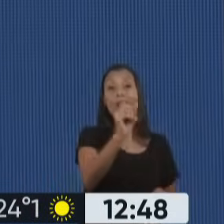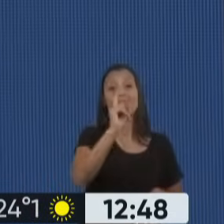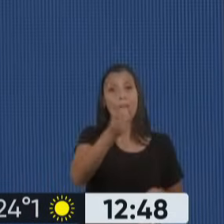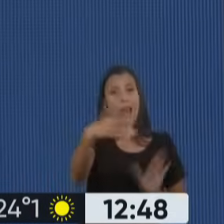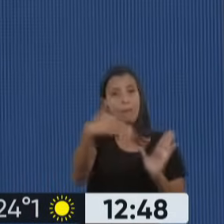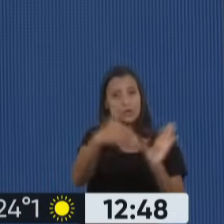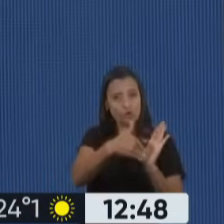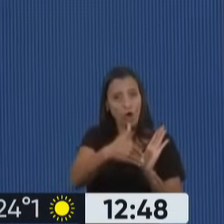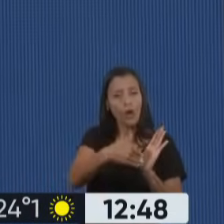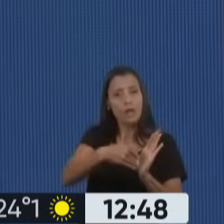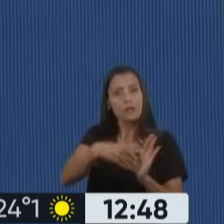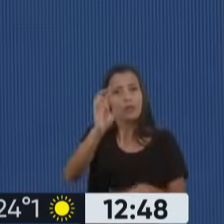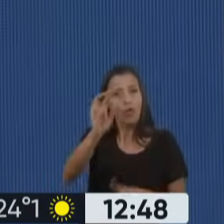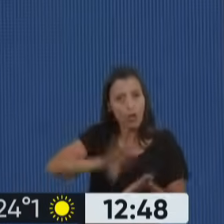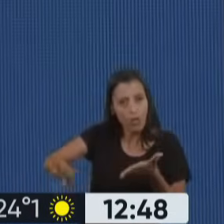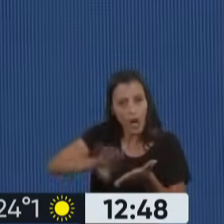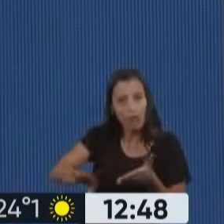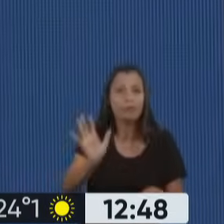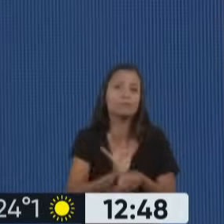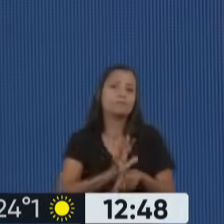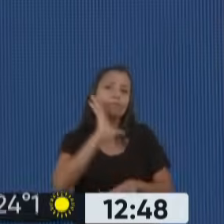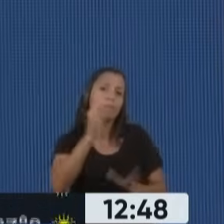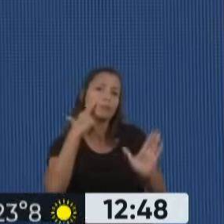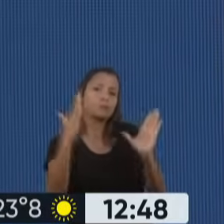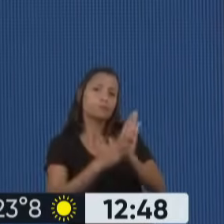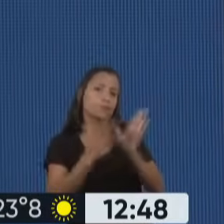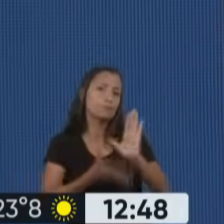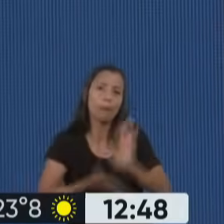de deuda, con lo cual estábamos al borde de un colapso